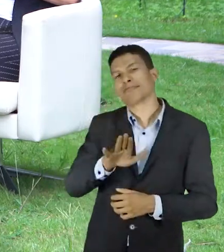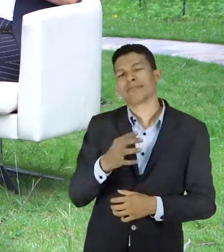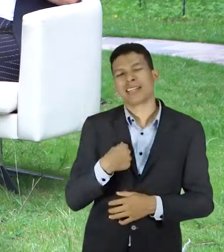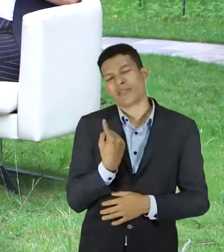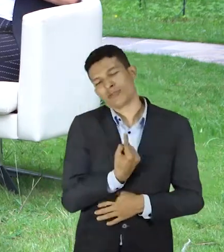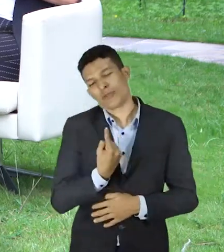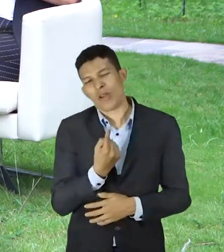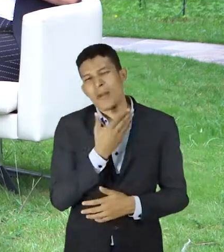fue muy importante.